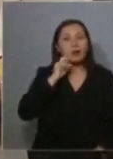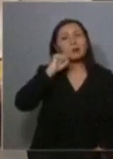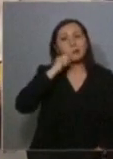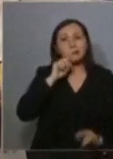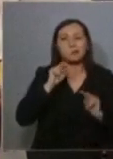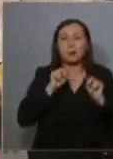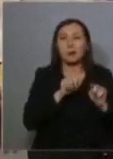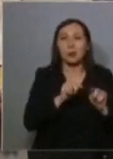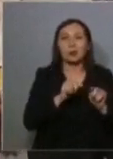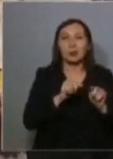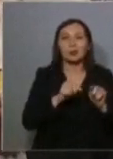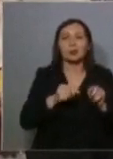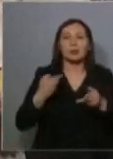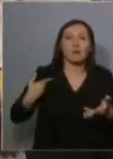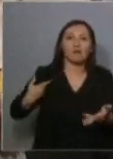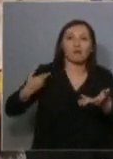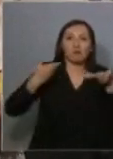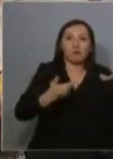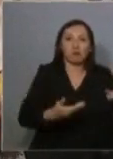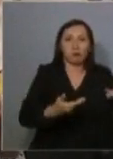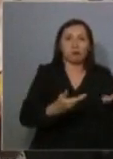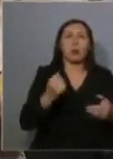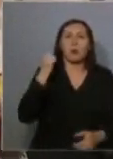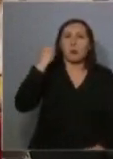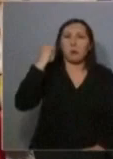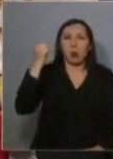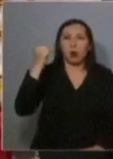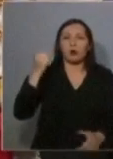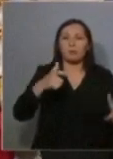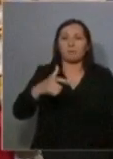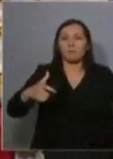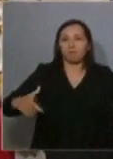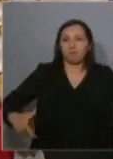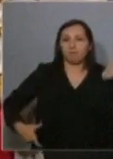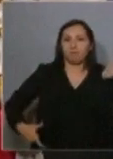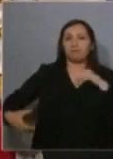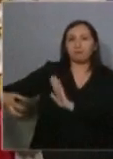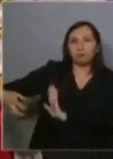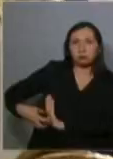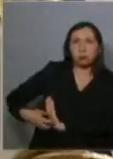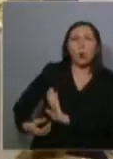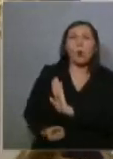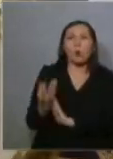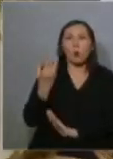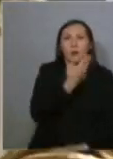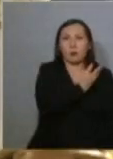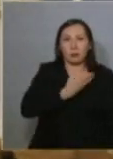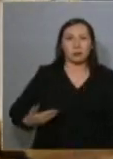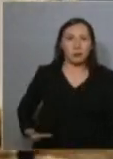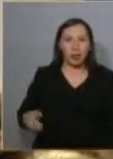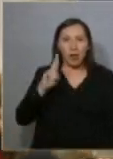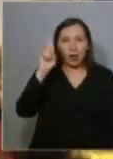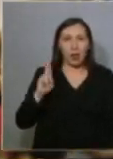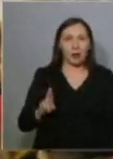Sebastián Piñera, le colocó la piocha, una estrella de cinco puntas del libertador Bernardo O'Higgins, que representa a la